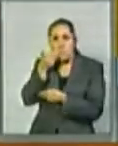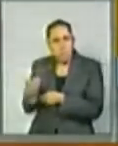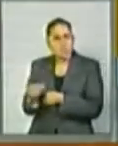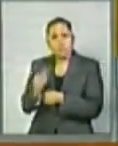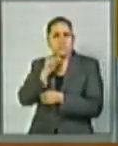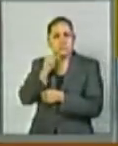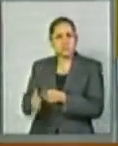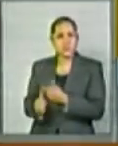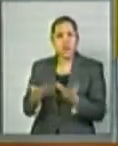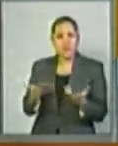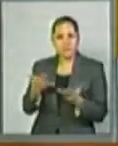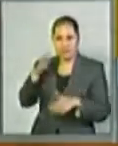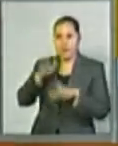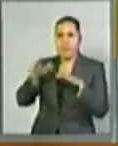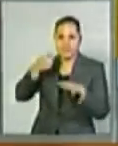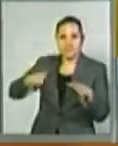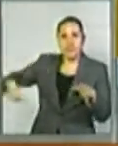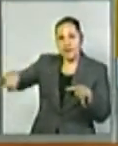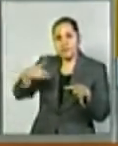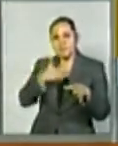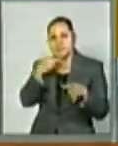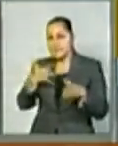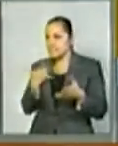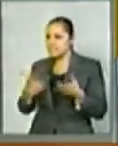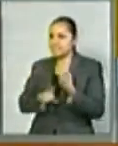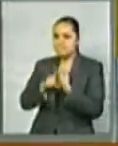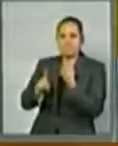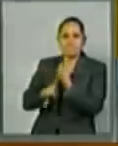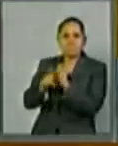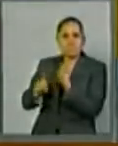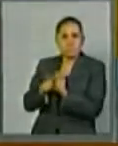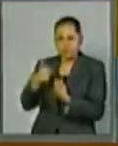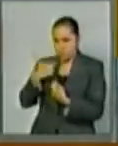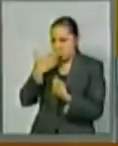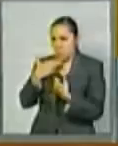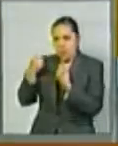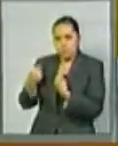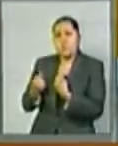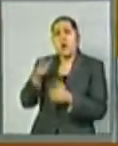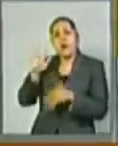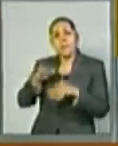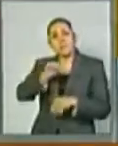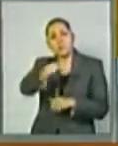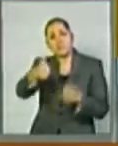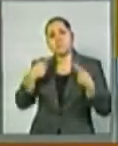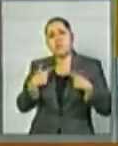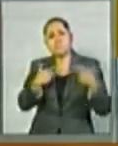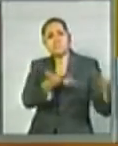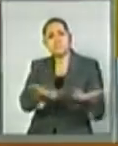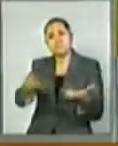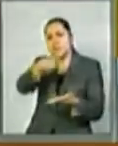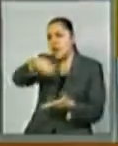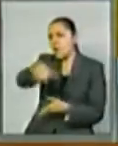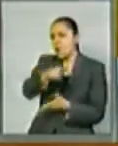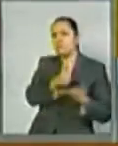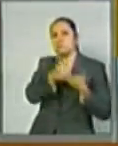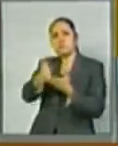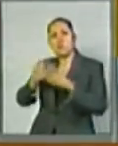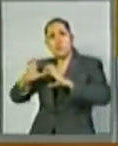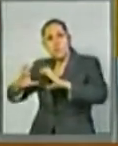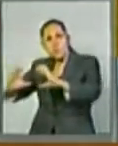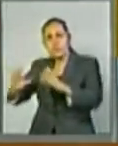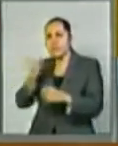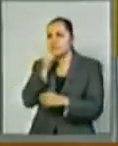llega a permear a elementos que son los que cuidan muchas veces la seguridad de nuestras familias. Decirles, compañeros